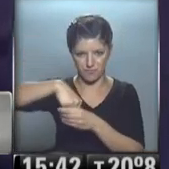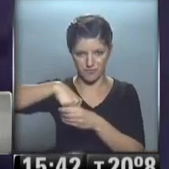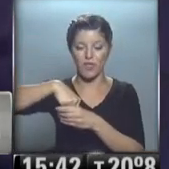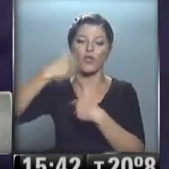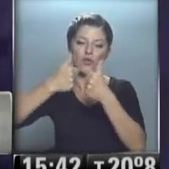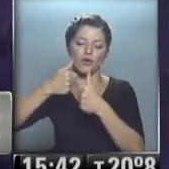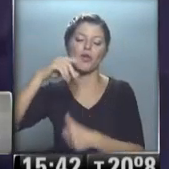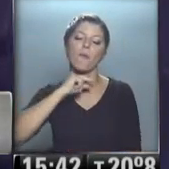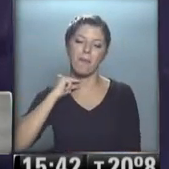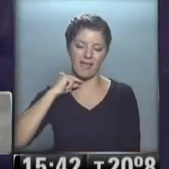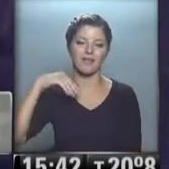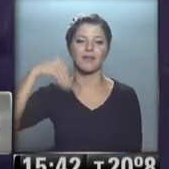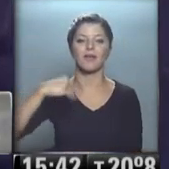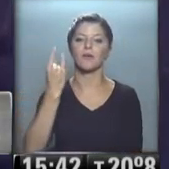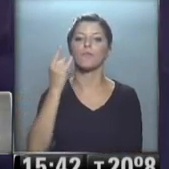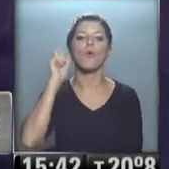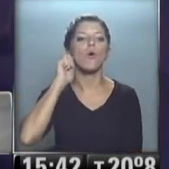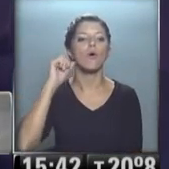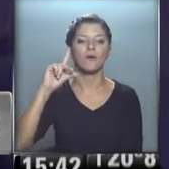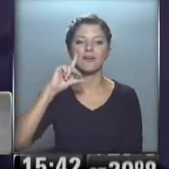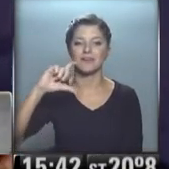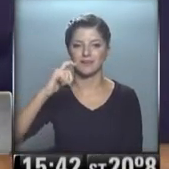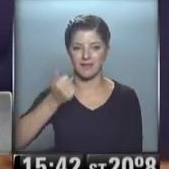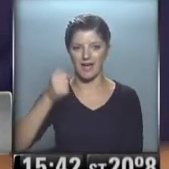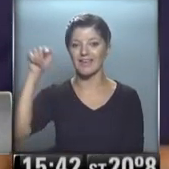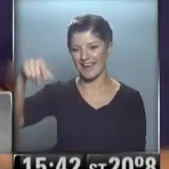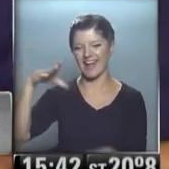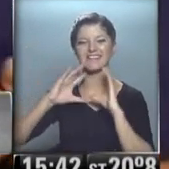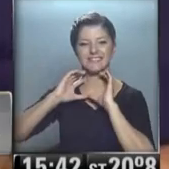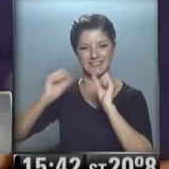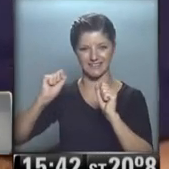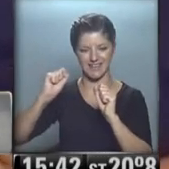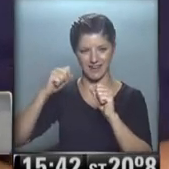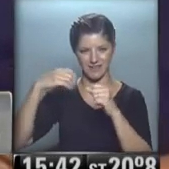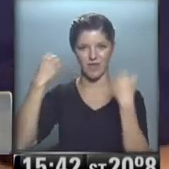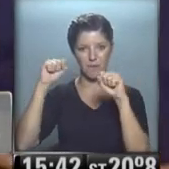Mujica, y acá está el secretario de Deportes, está la ministra de Seguridad,